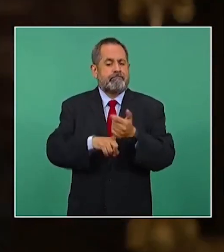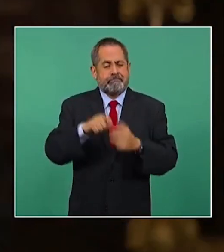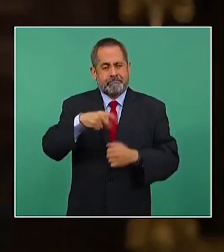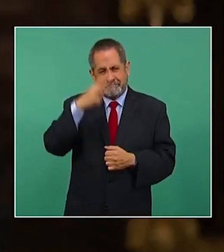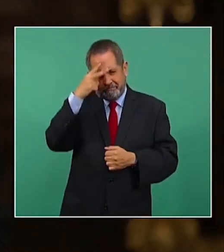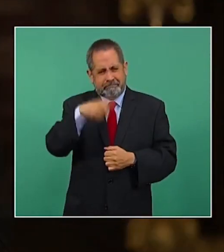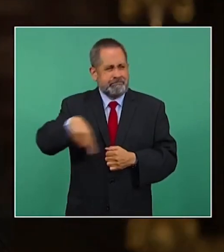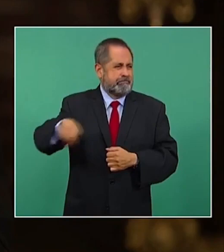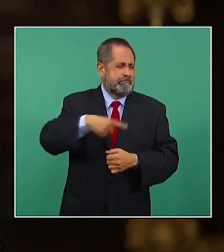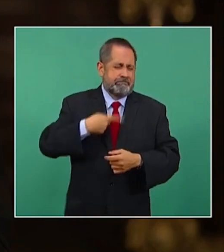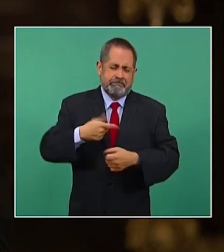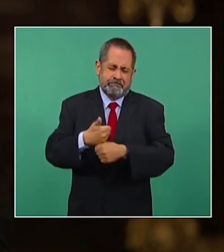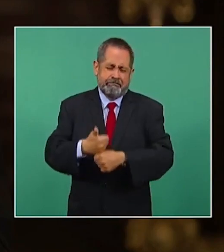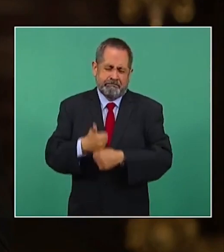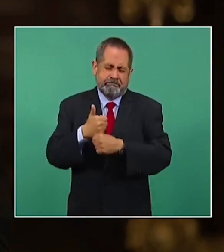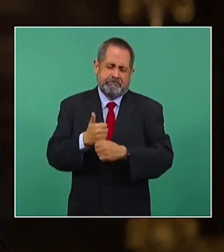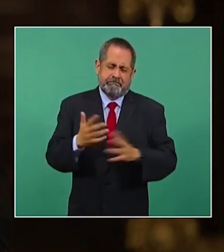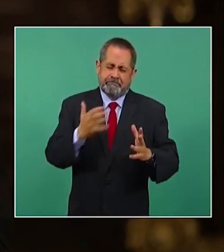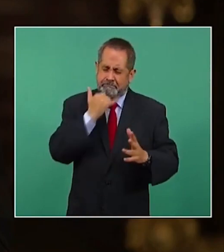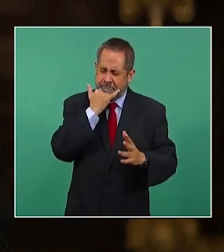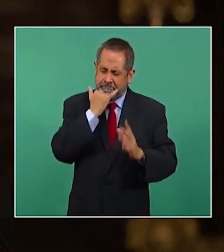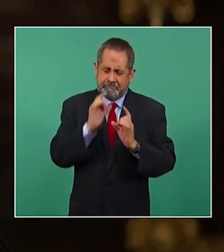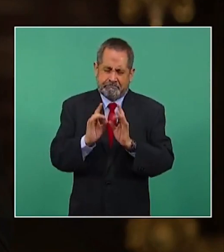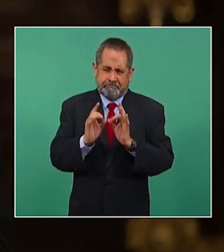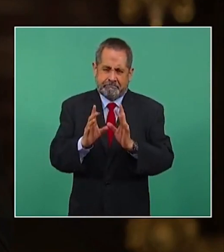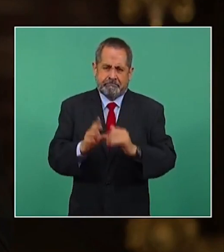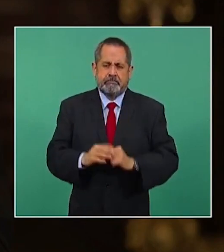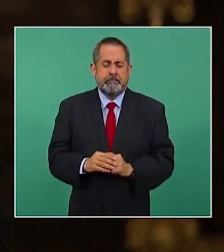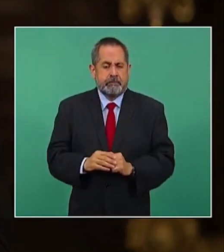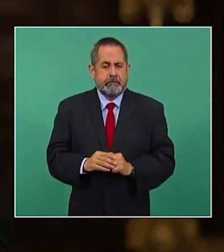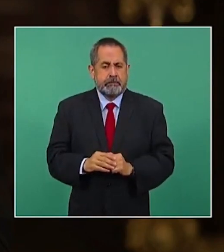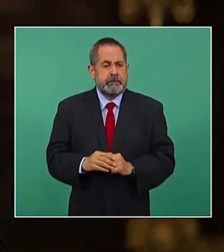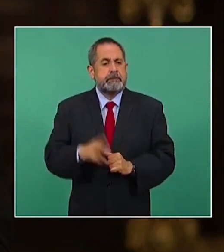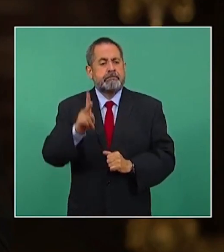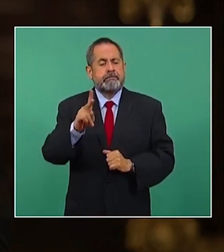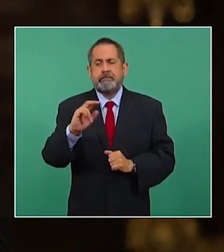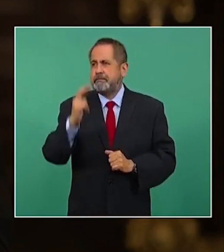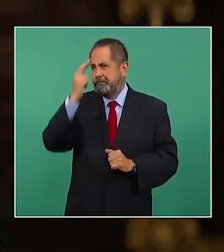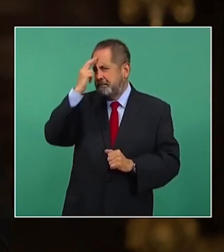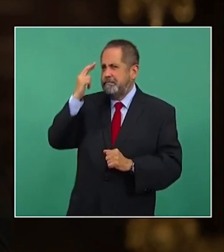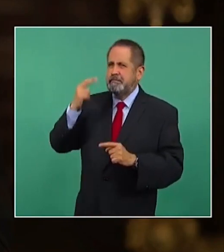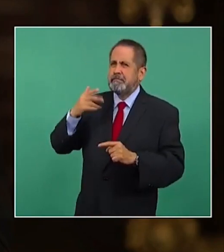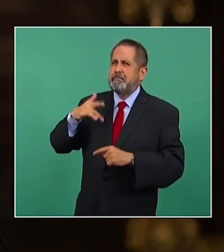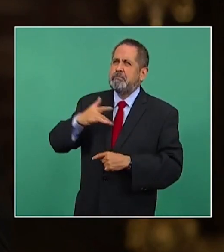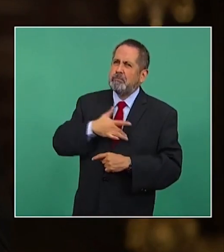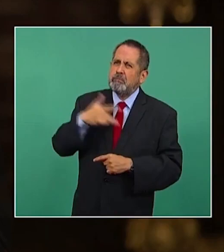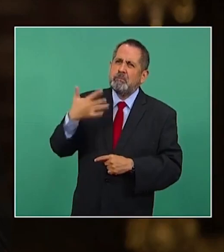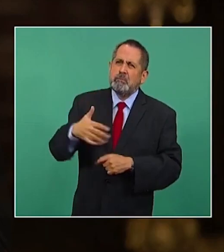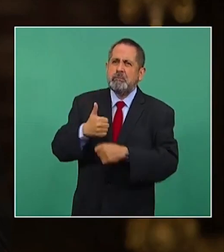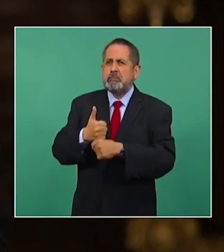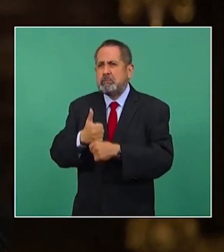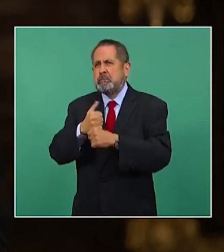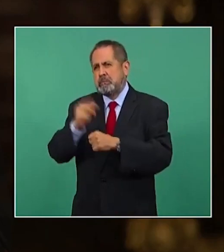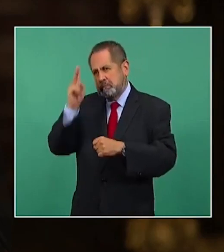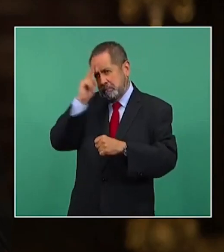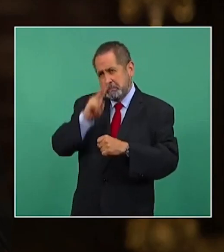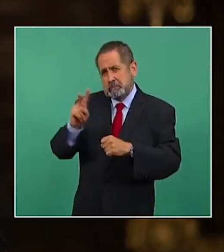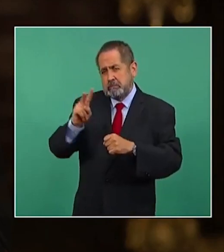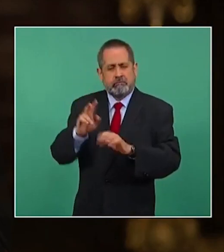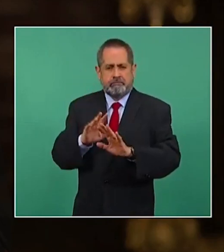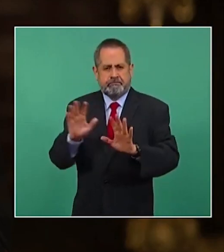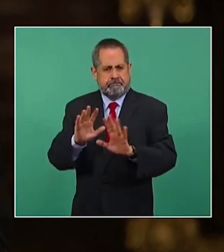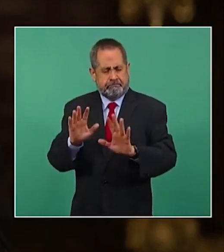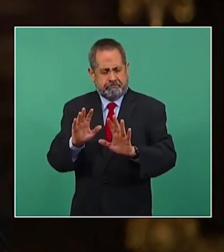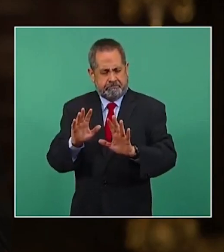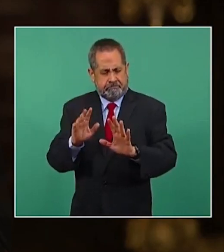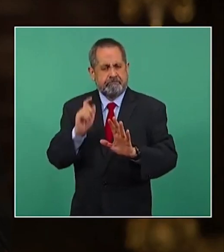de sus propios documentos, sobre todo si son cortos, como en este caso, y usando los medios actuales, pues sí se puede mandar un